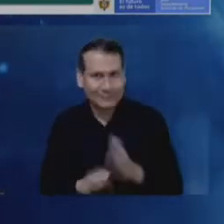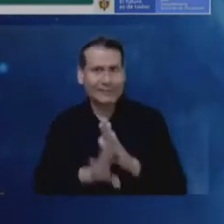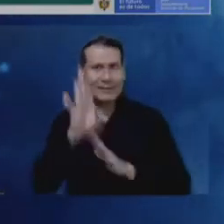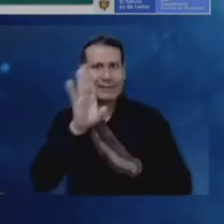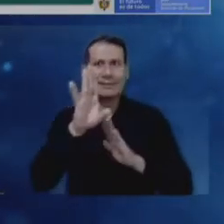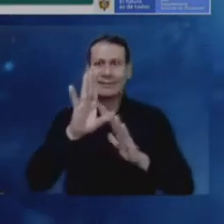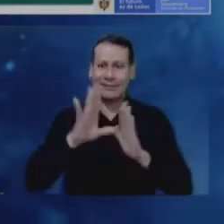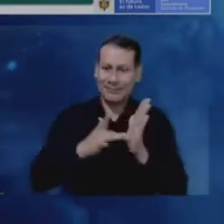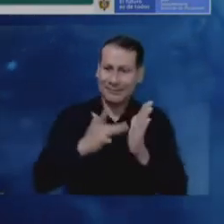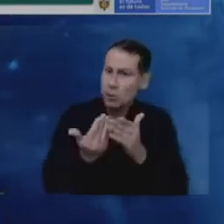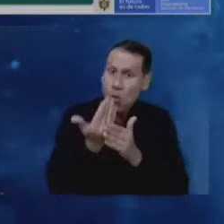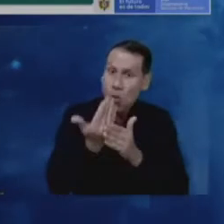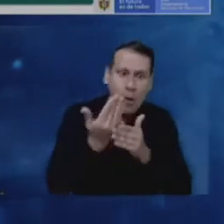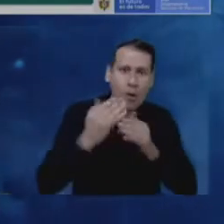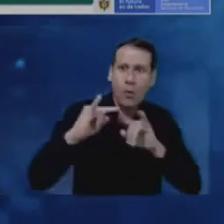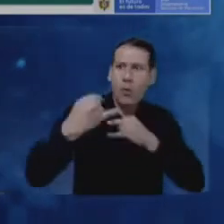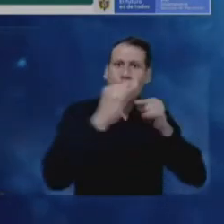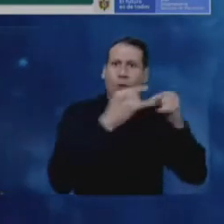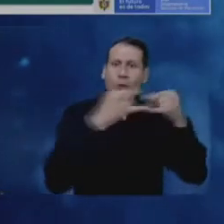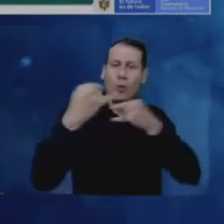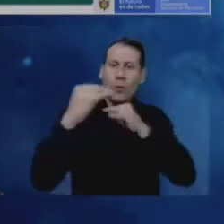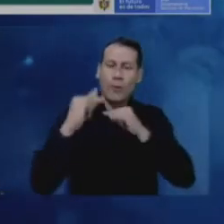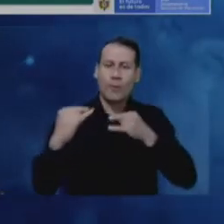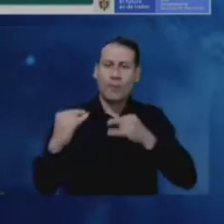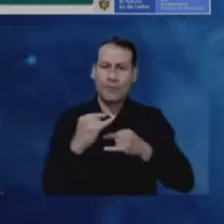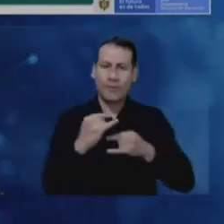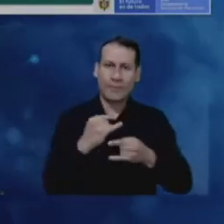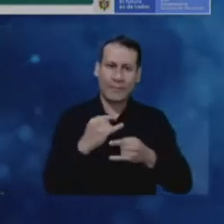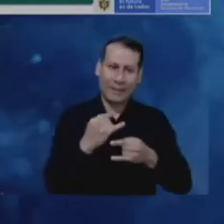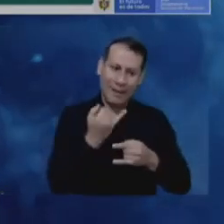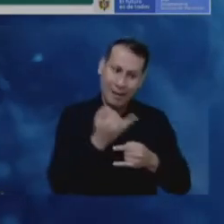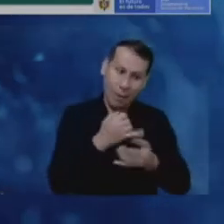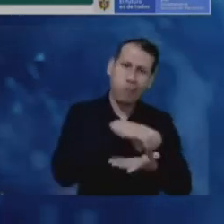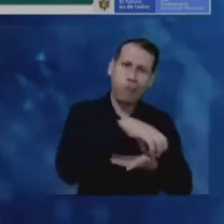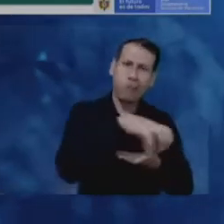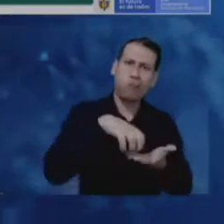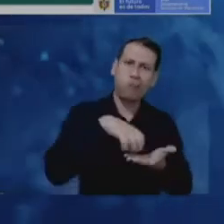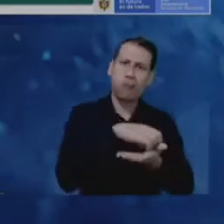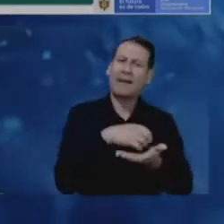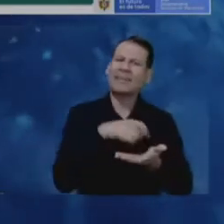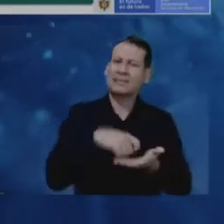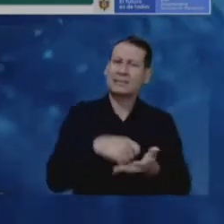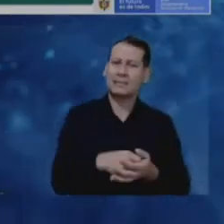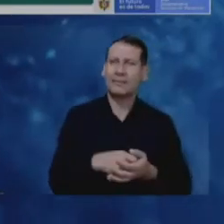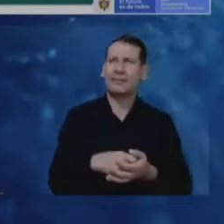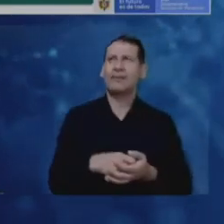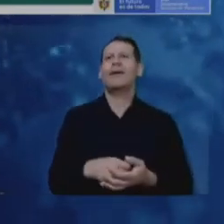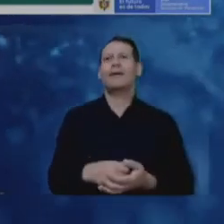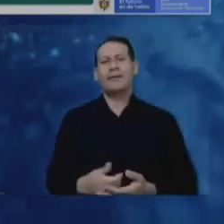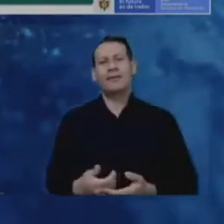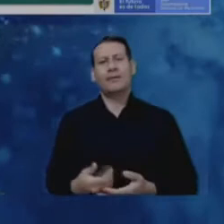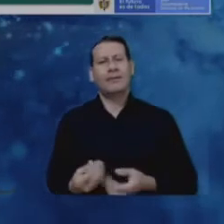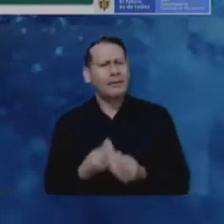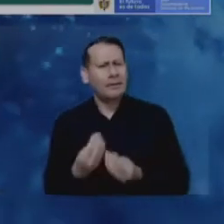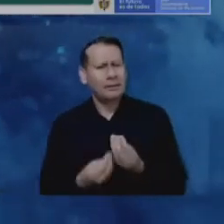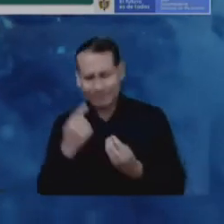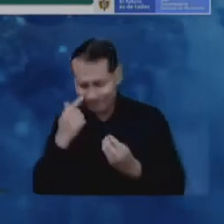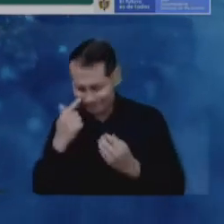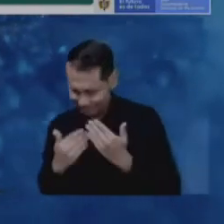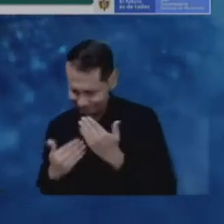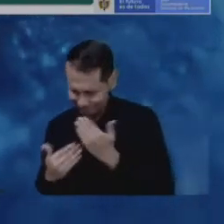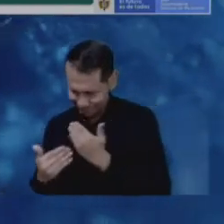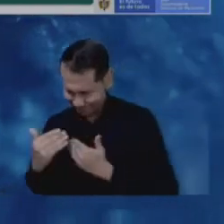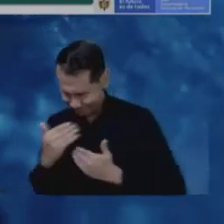insumos, para poder, digamos, habilitar esas condiciones para el despliegue de infraestructura, hicimos un análisis precisamente de todas las